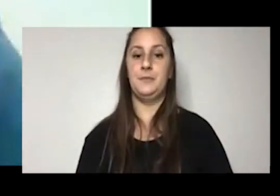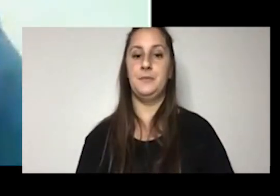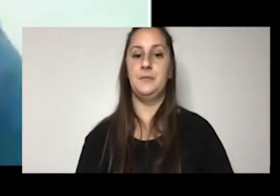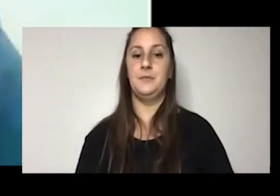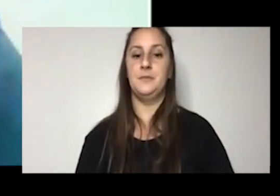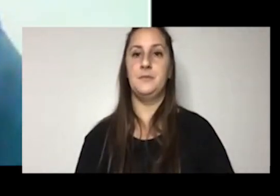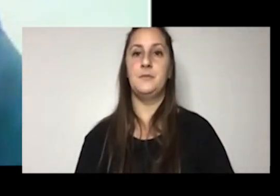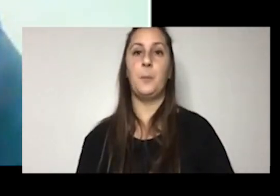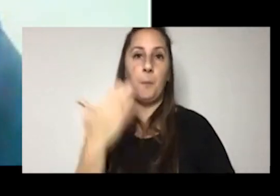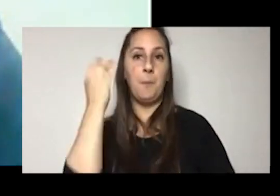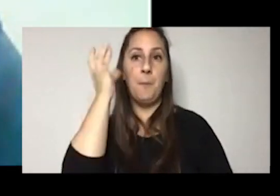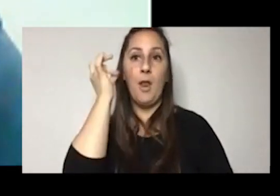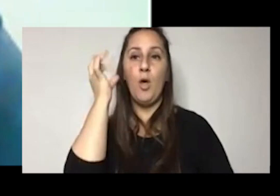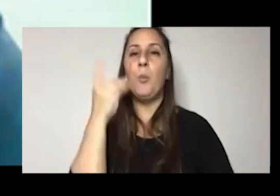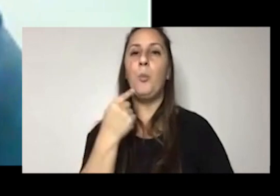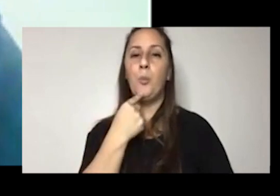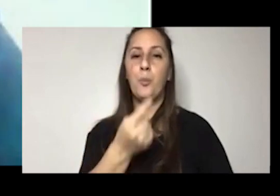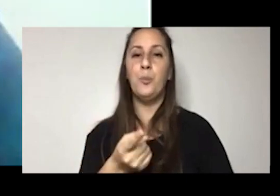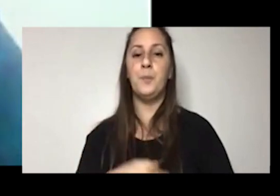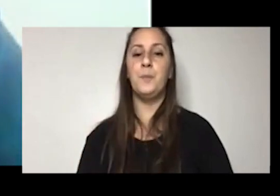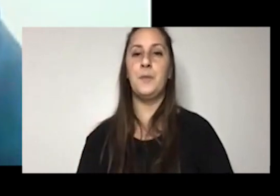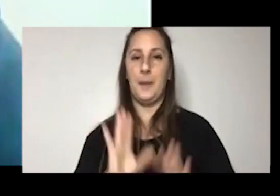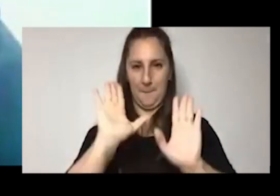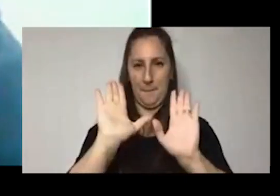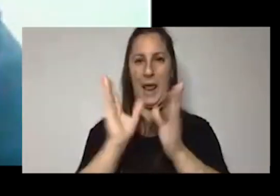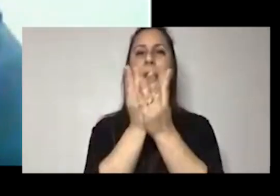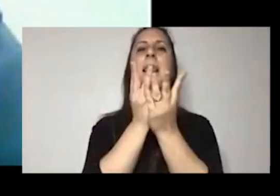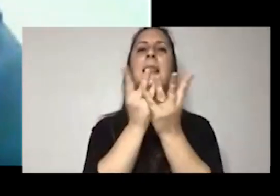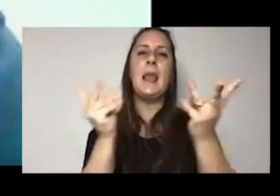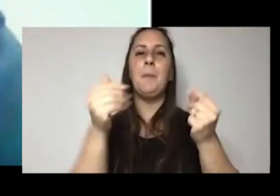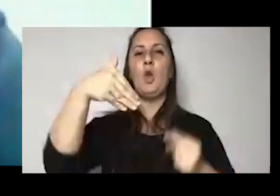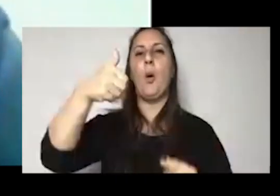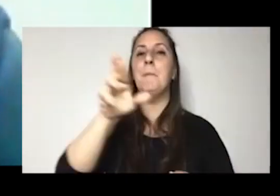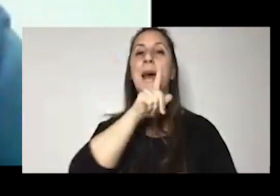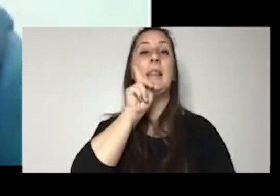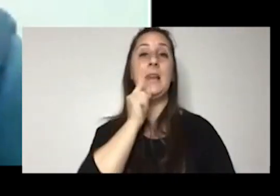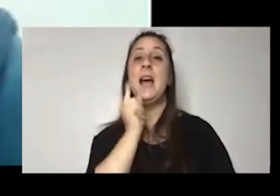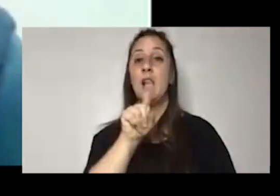María, porque... un segundo, que termino de contestar a Martín y ya tomo tu pregunta.